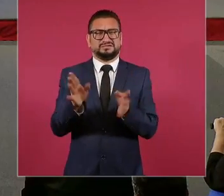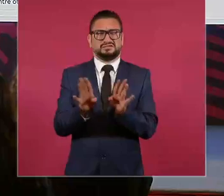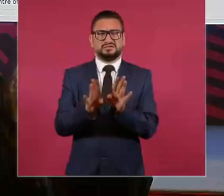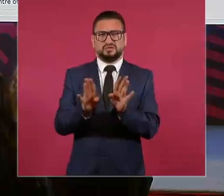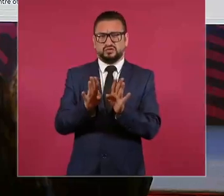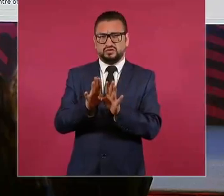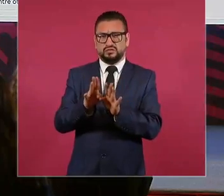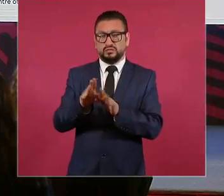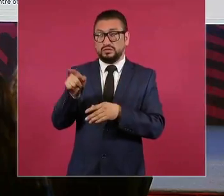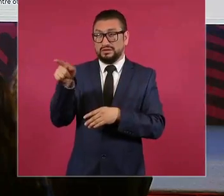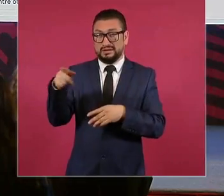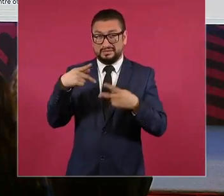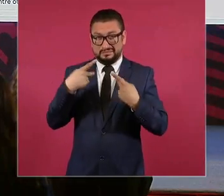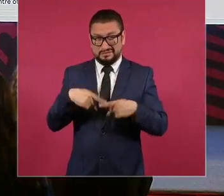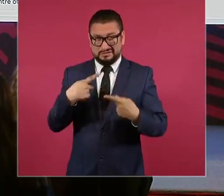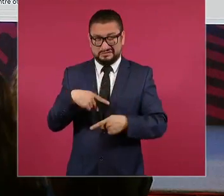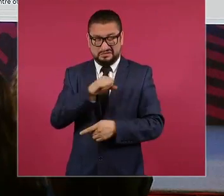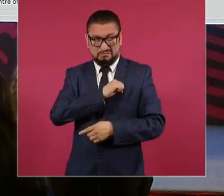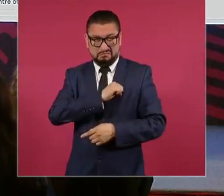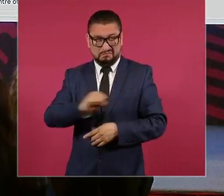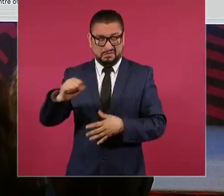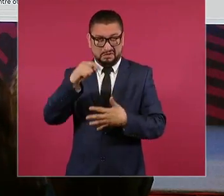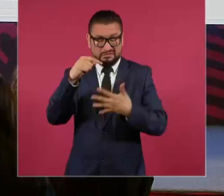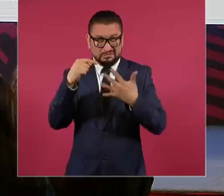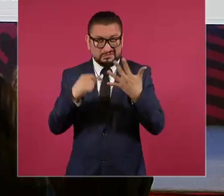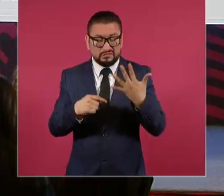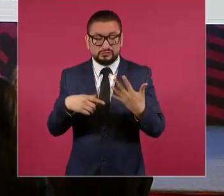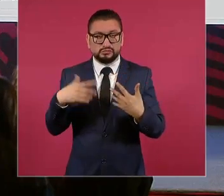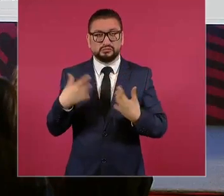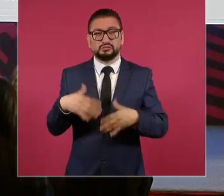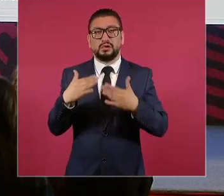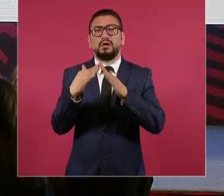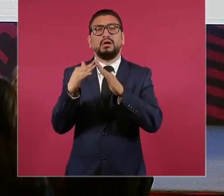perfil de delincuentes son. Adelante.